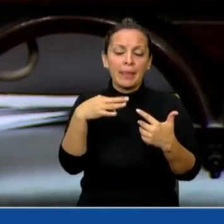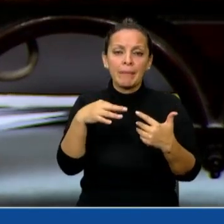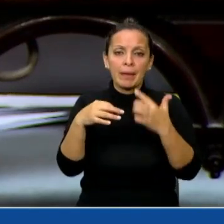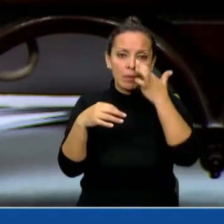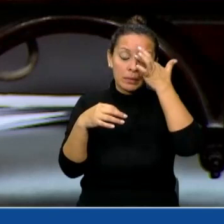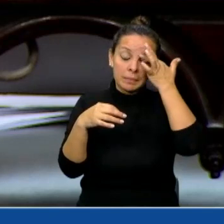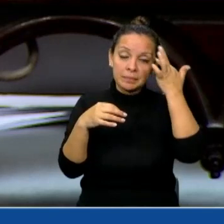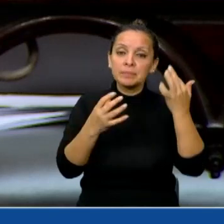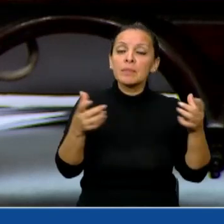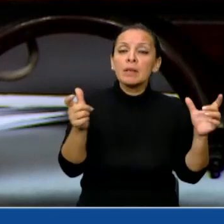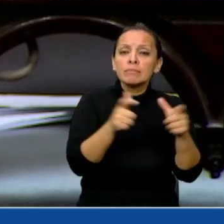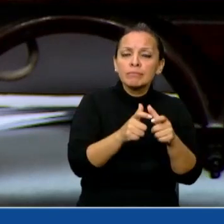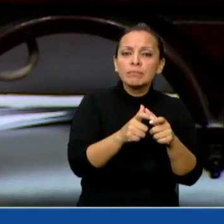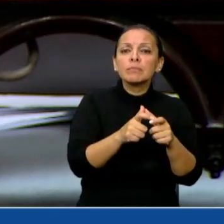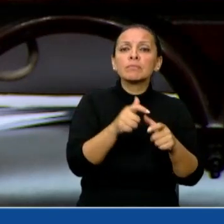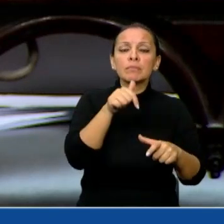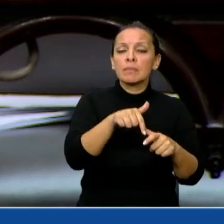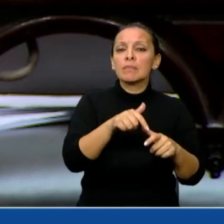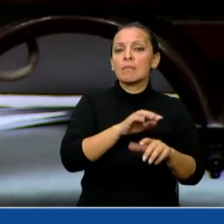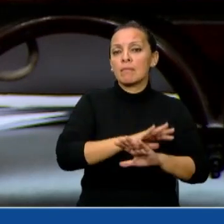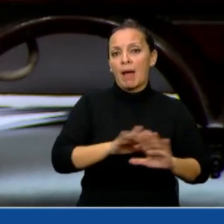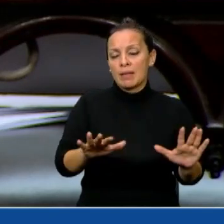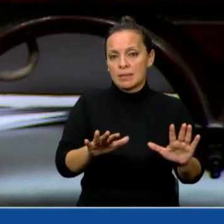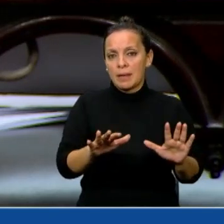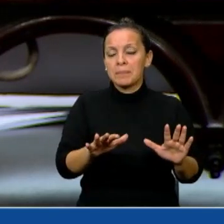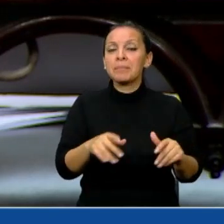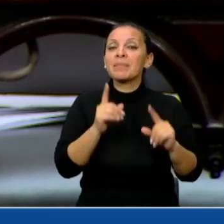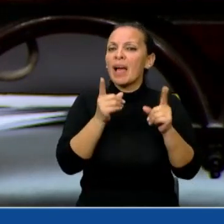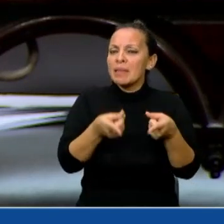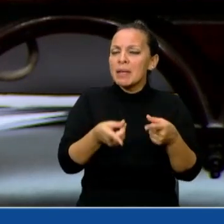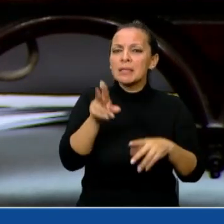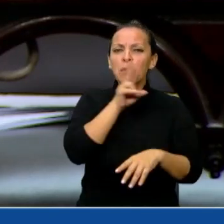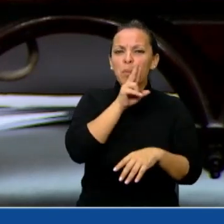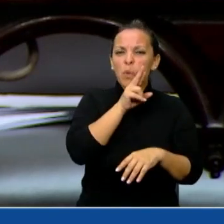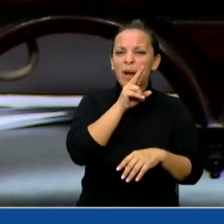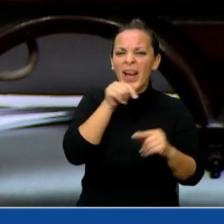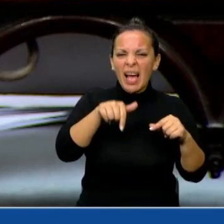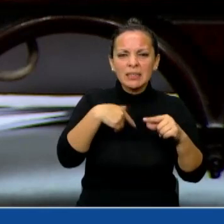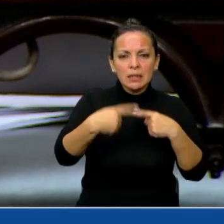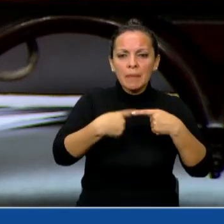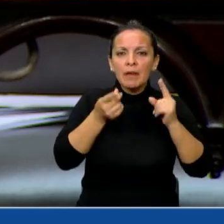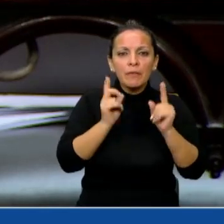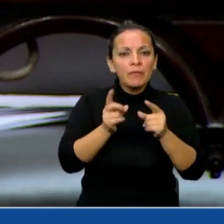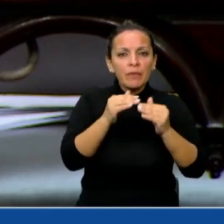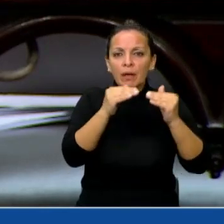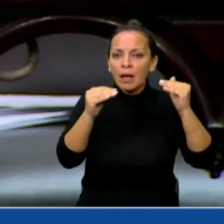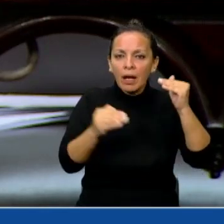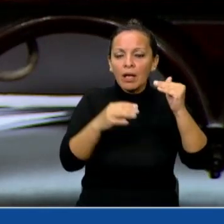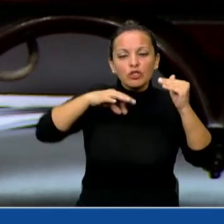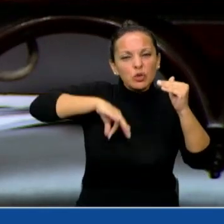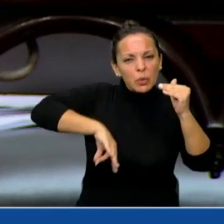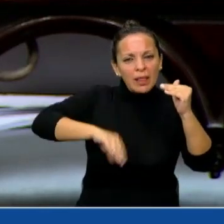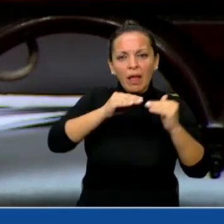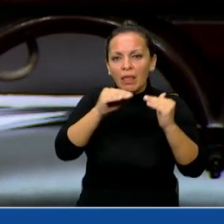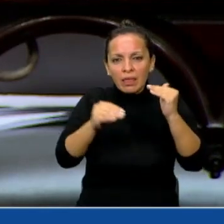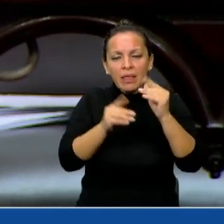que seamos las mujeres las más informales y que además tengamos esta desproporción en la remuneración, que en